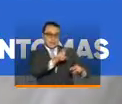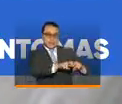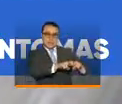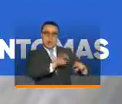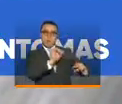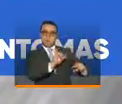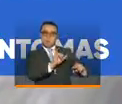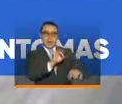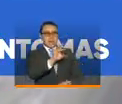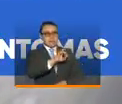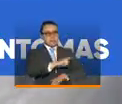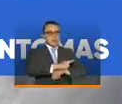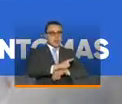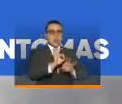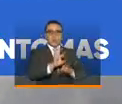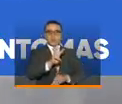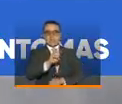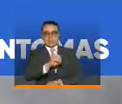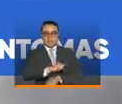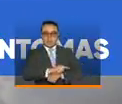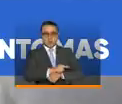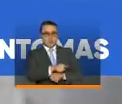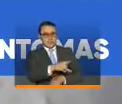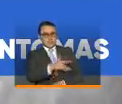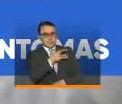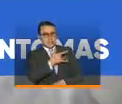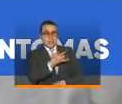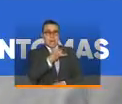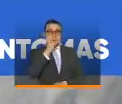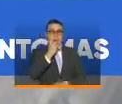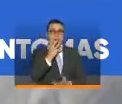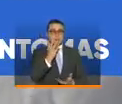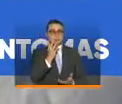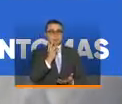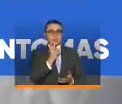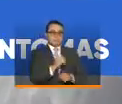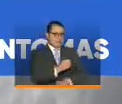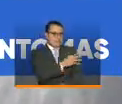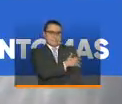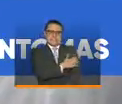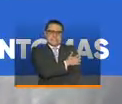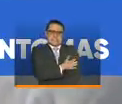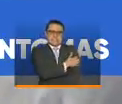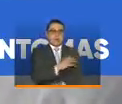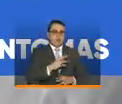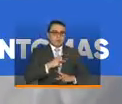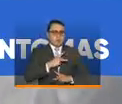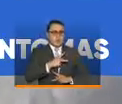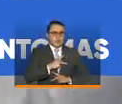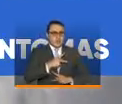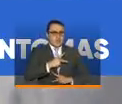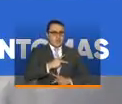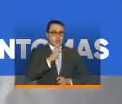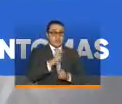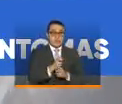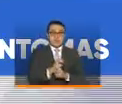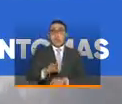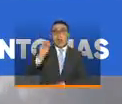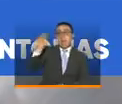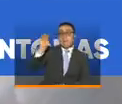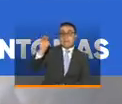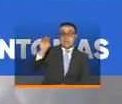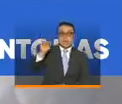Si presenta alguna molestia, si presenta alergia, si presenta dificultad respiratoria, nos está informando que se